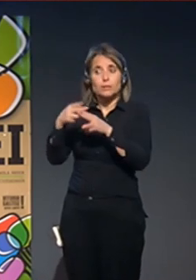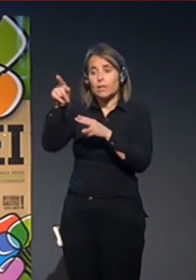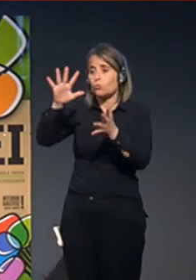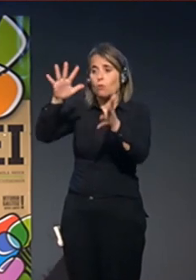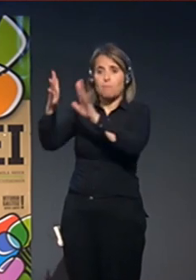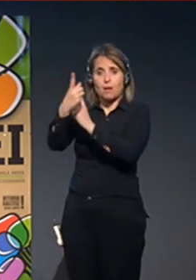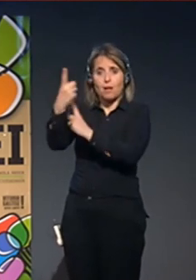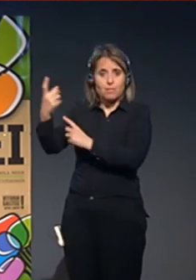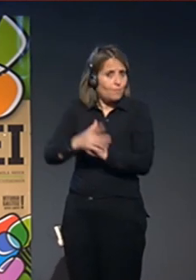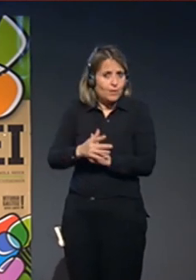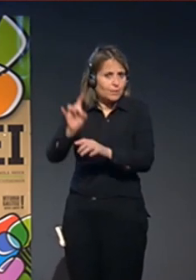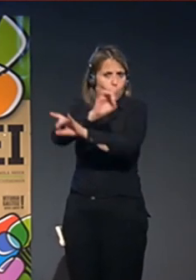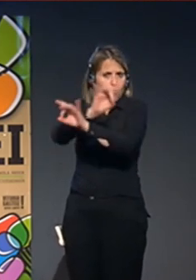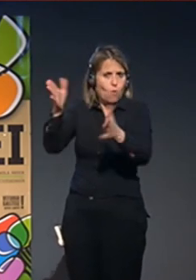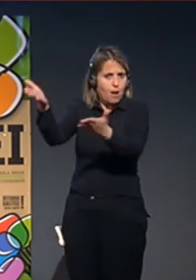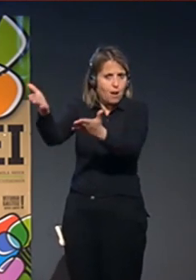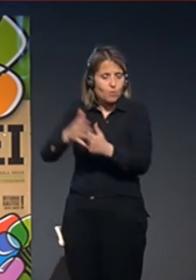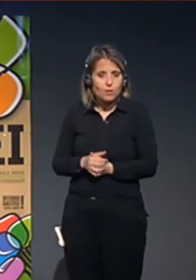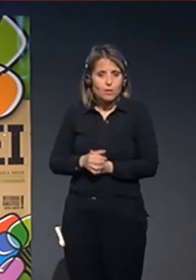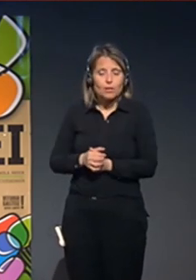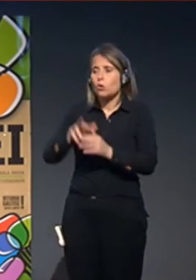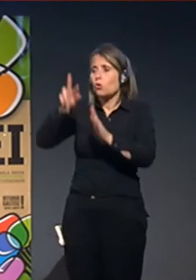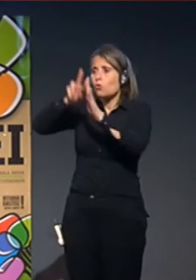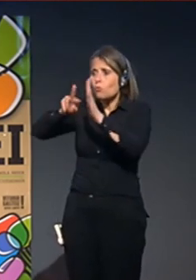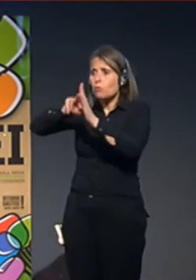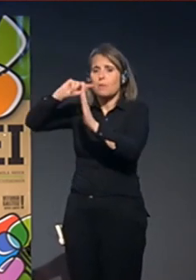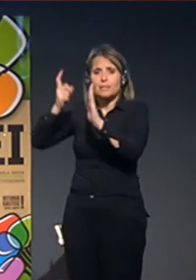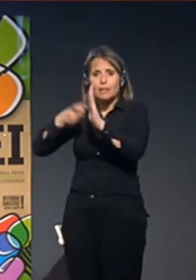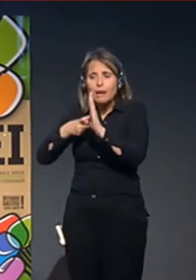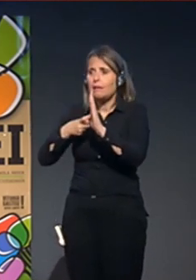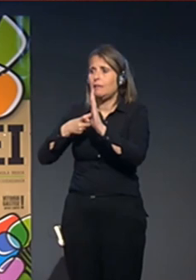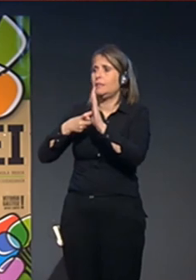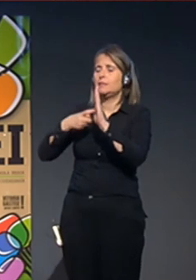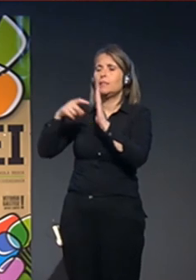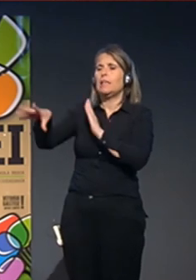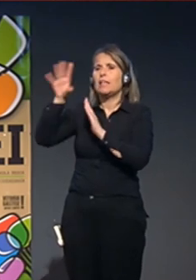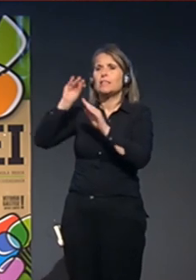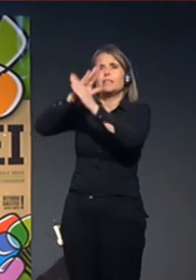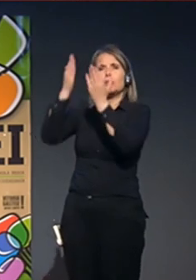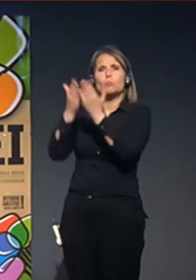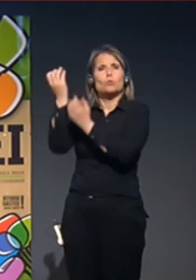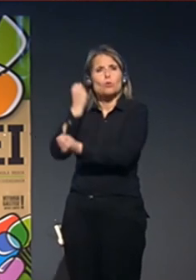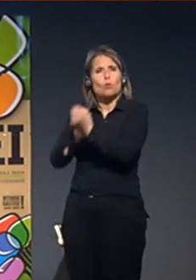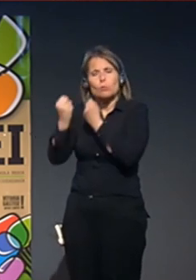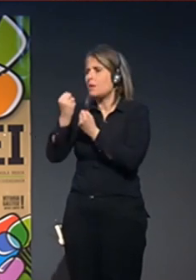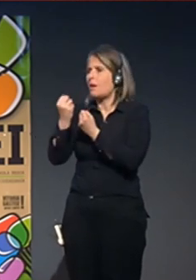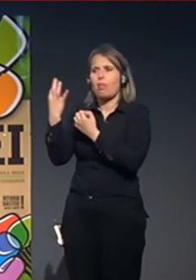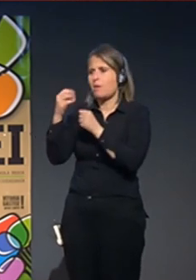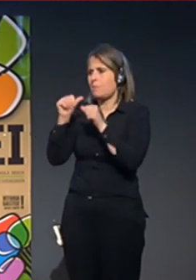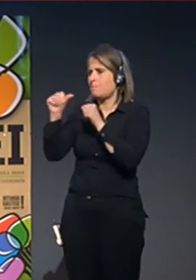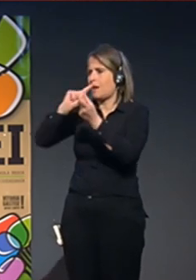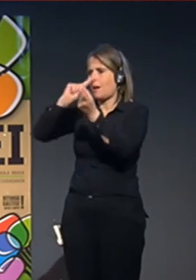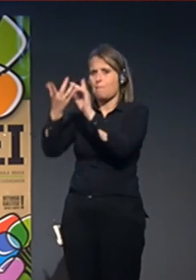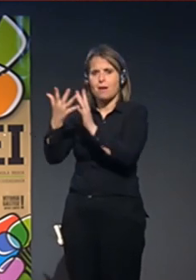cambiarlas no cabe ninguna duda y de normas legales y de formas de entender el mundo económicamente hay una serie de cosas que